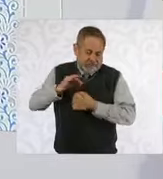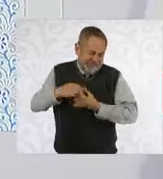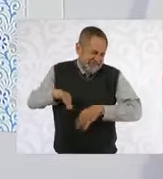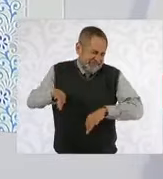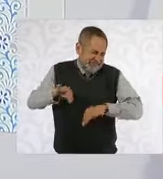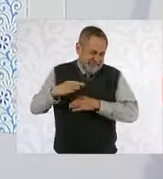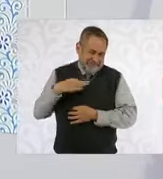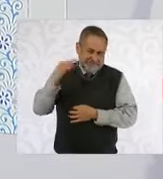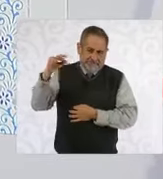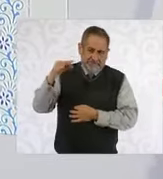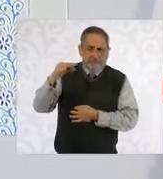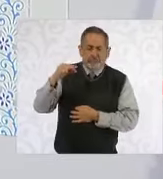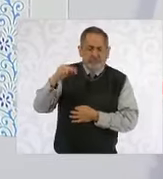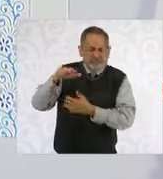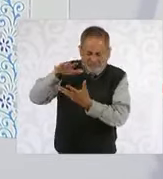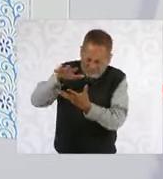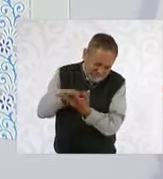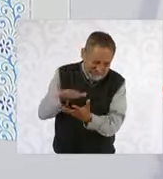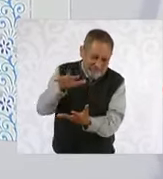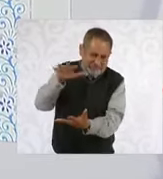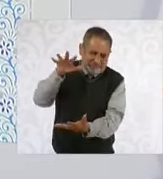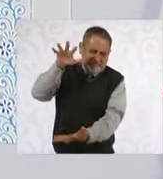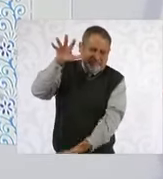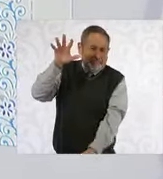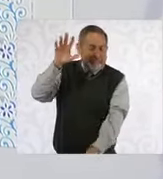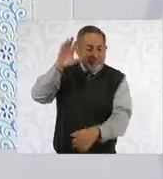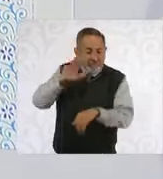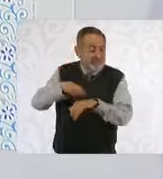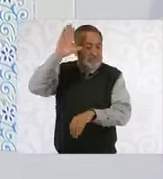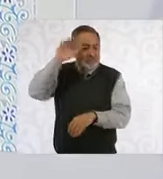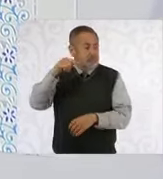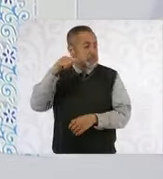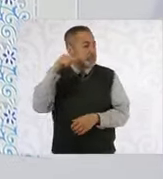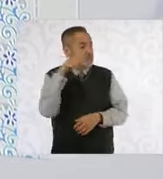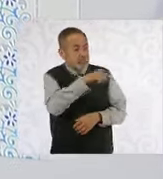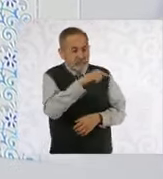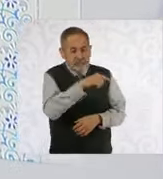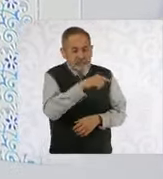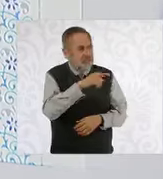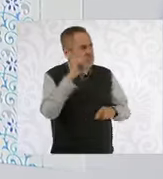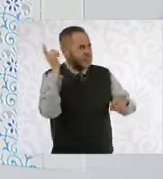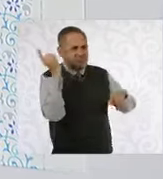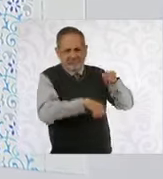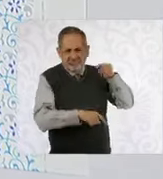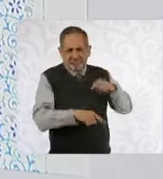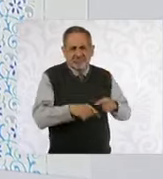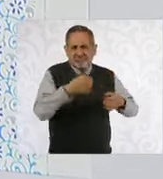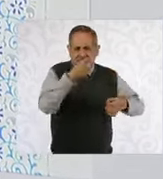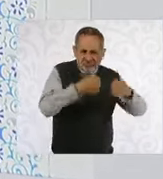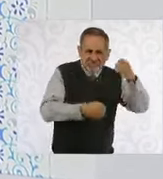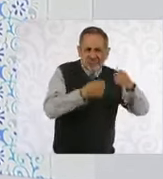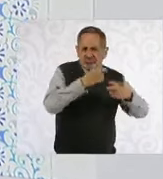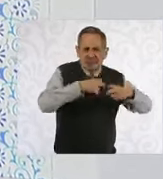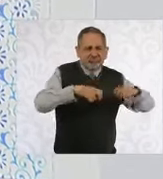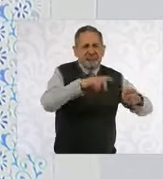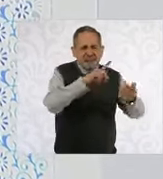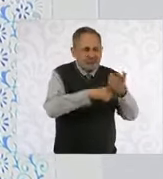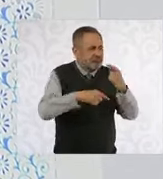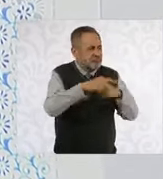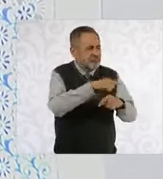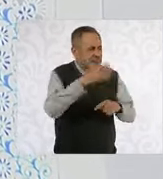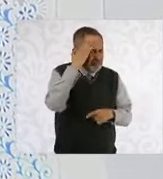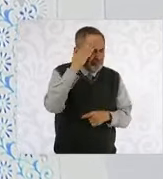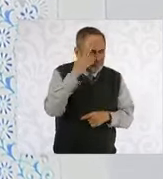importante de votos, está de acuerdo con que se elijan a jueces, a las y los